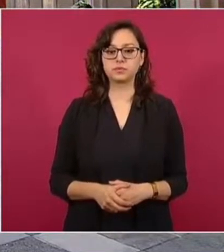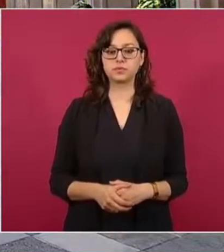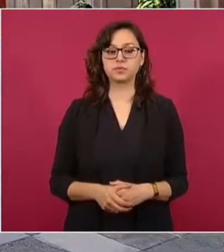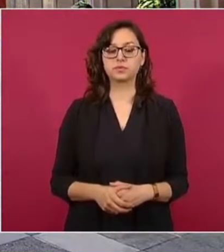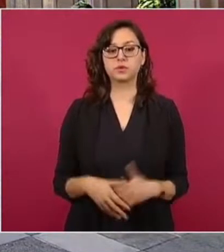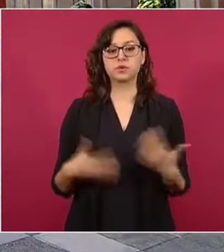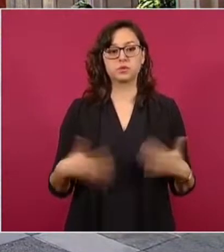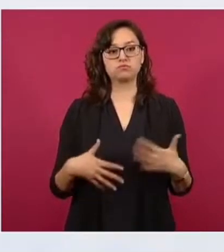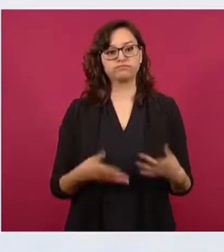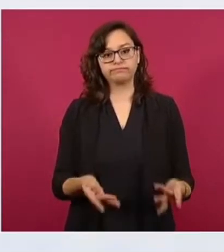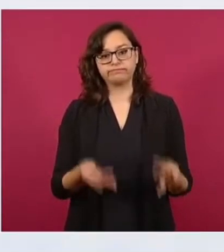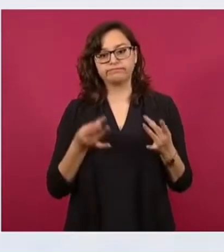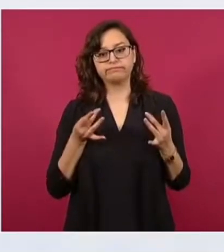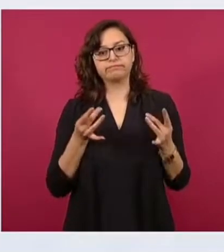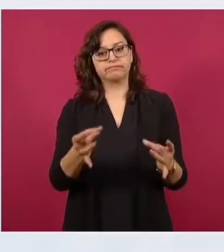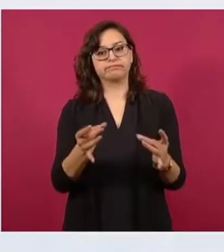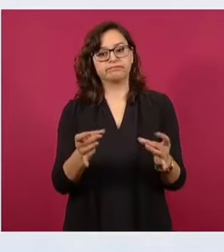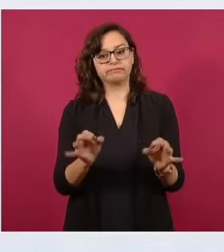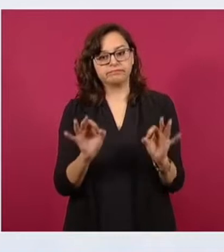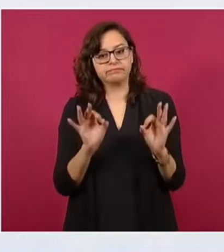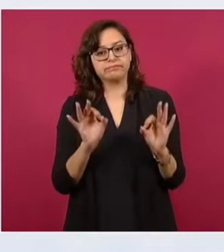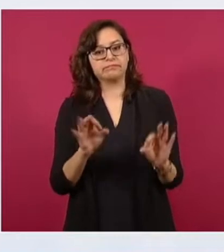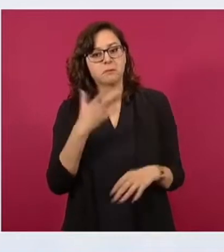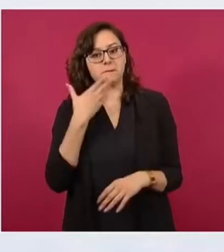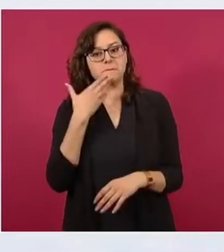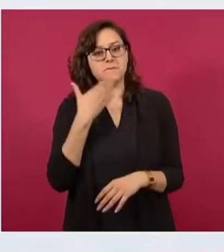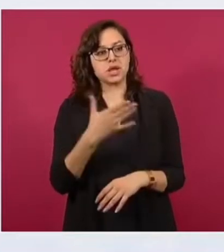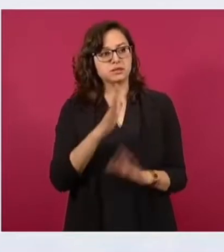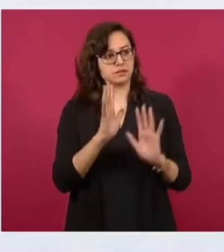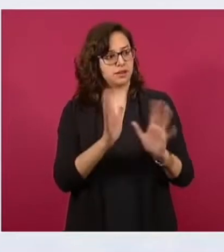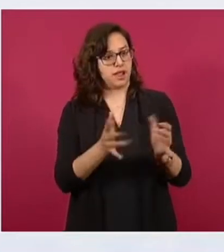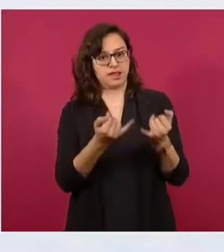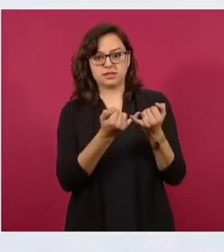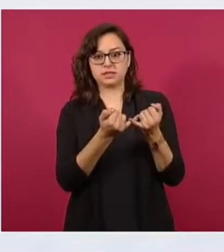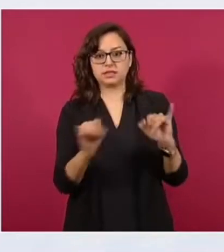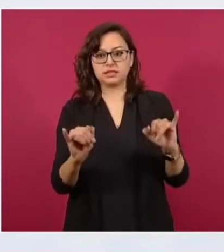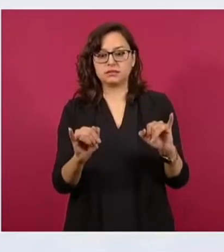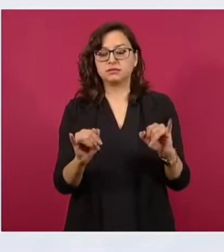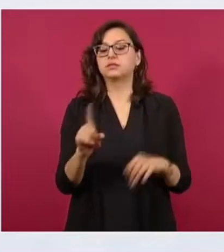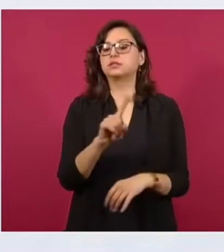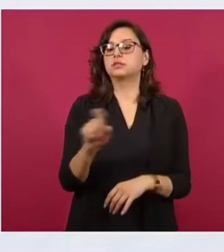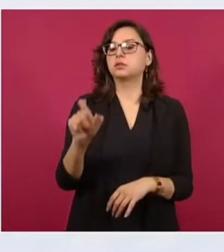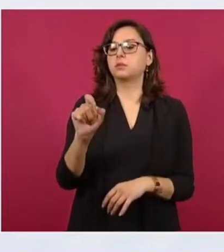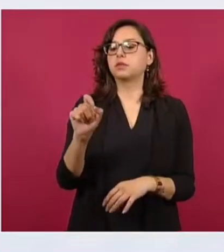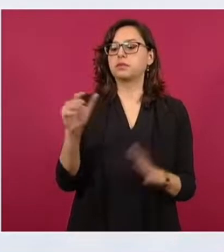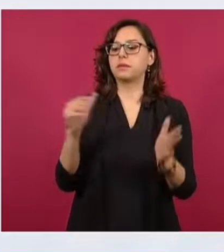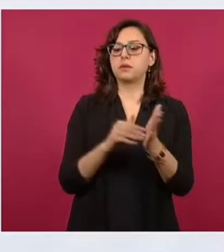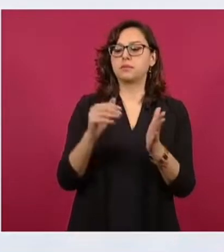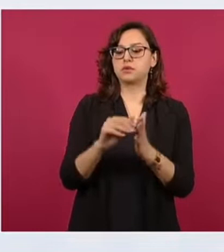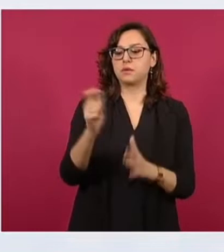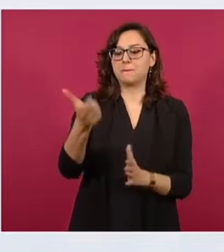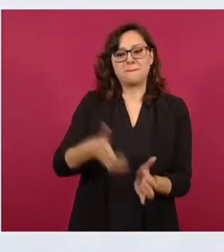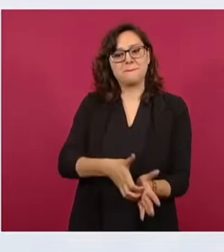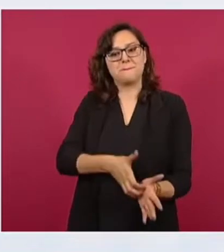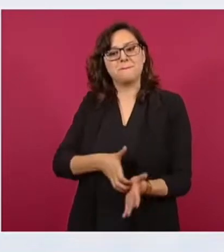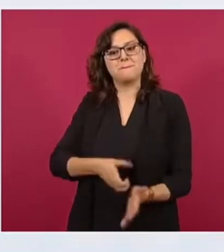de gran calidad que nos permitió un ahorro de 120,000 millones de